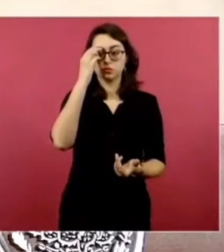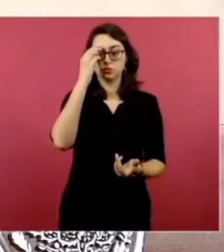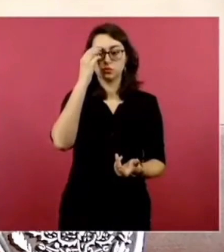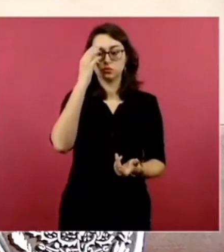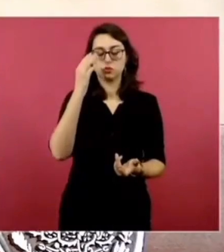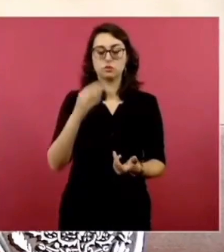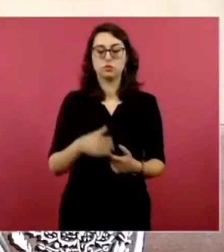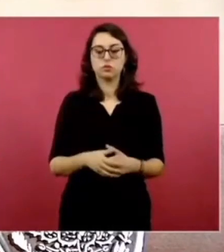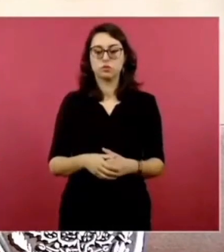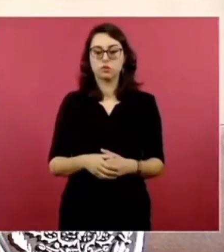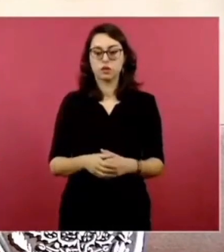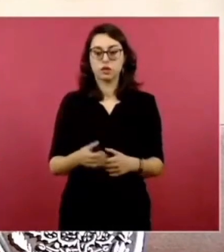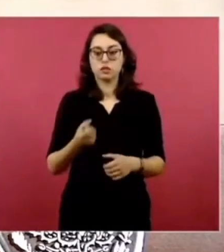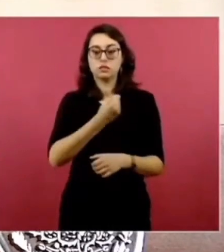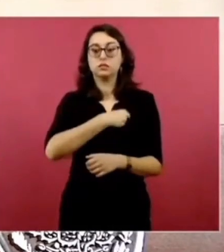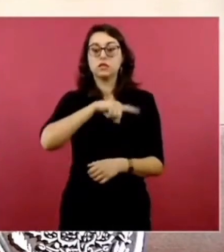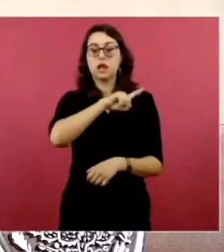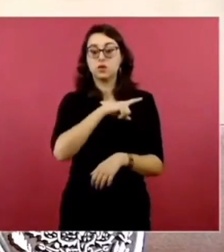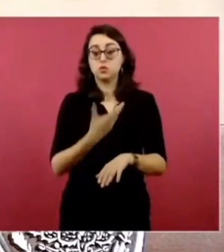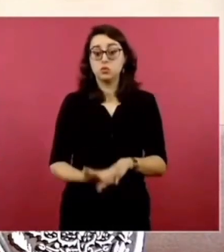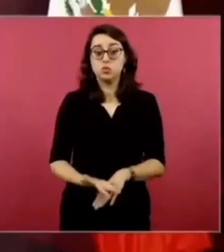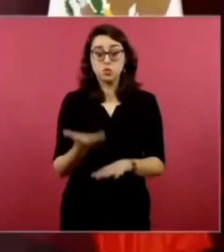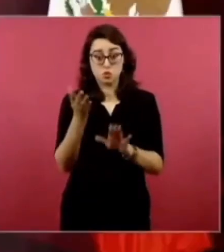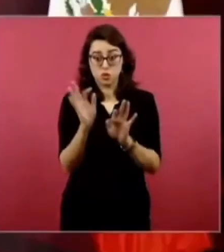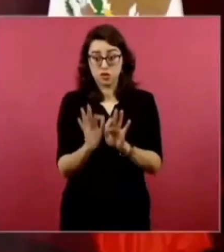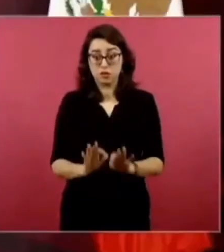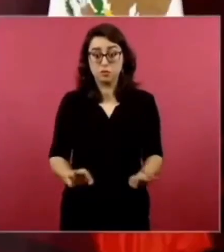La salud, que es importantísima,